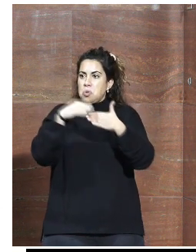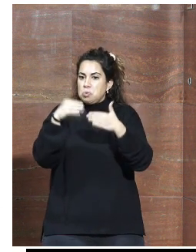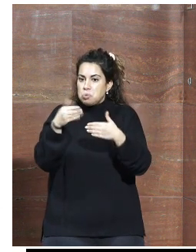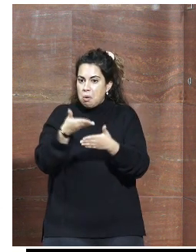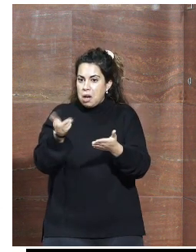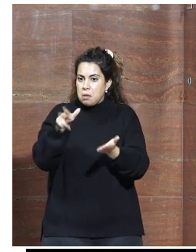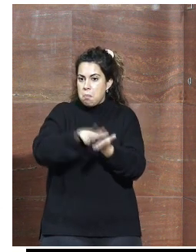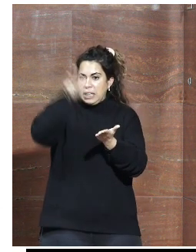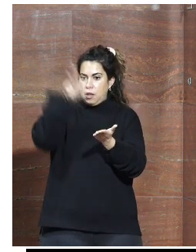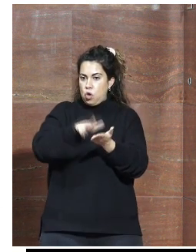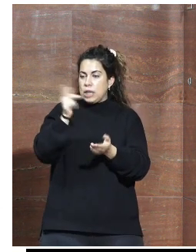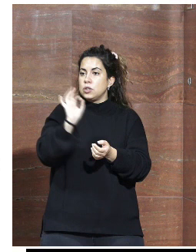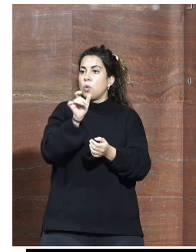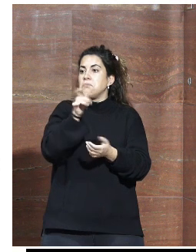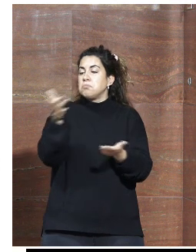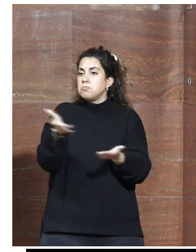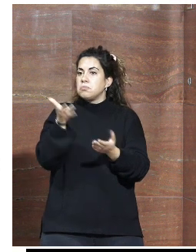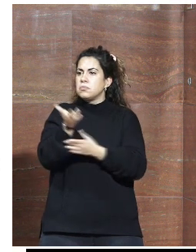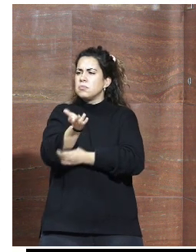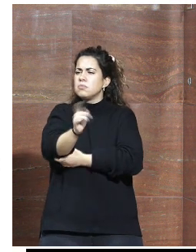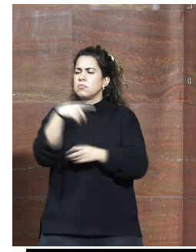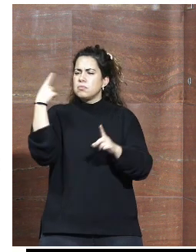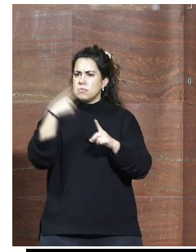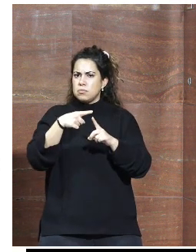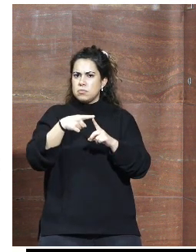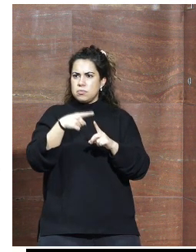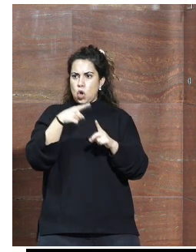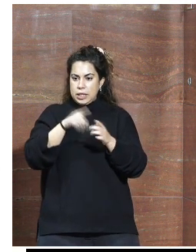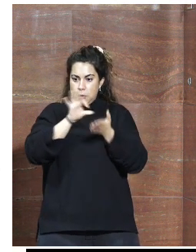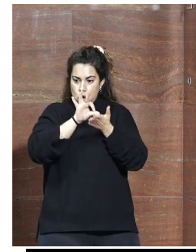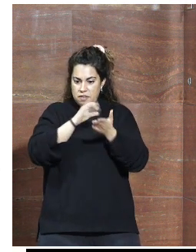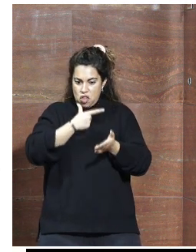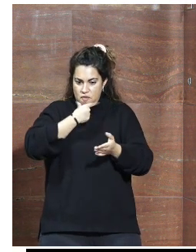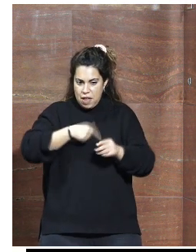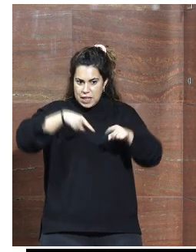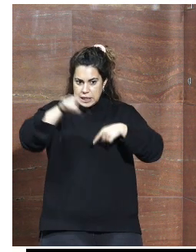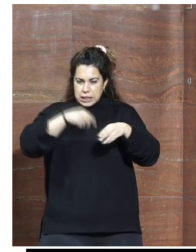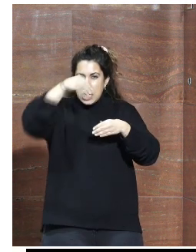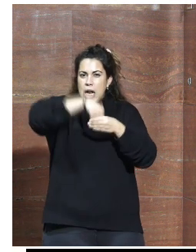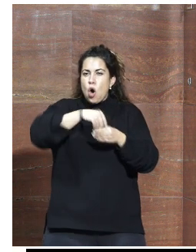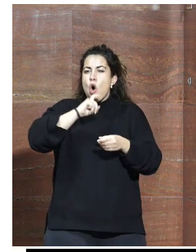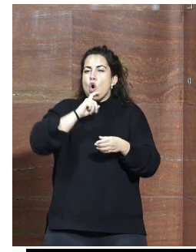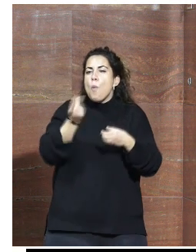evaluadoras para hacer fácil todos los servicios del transporte?